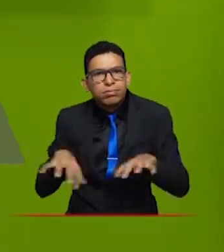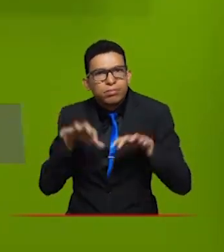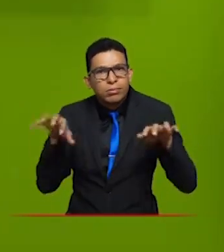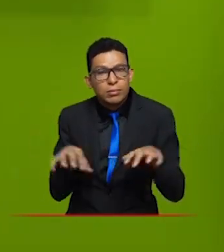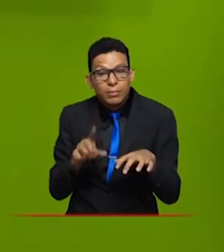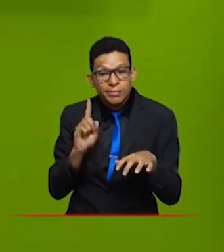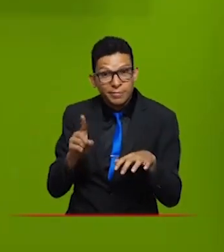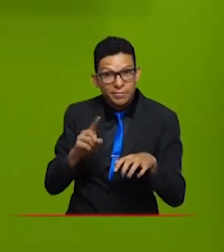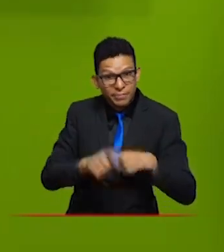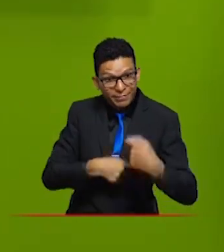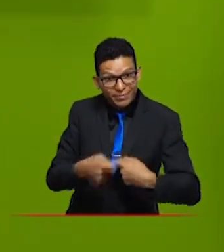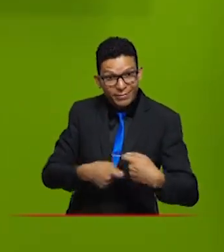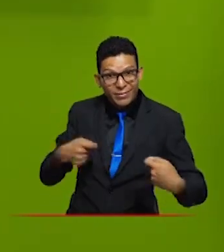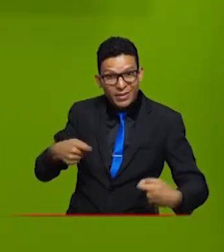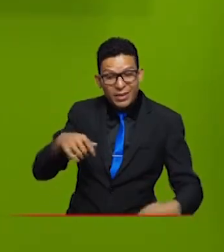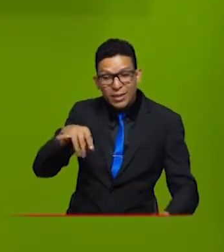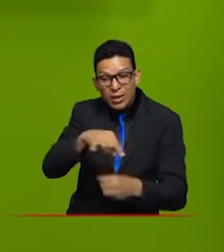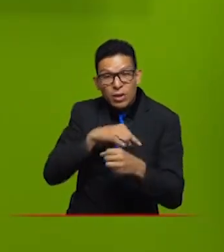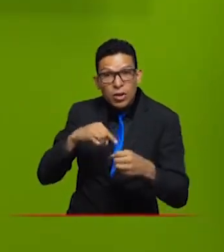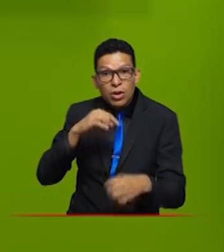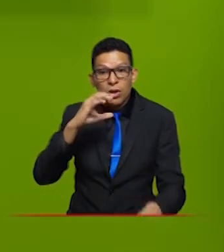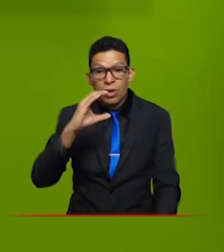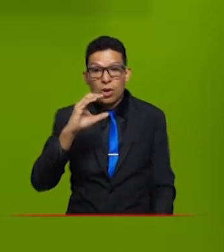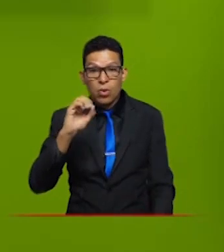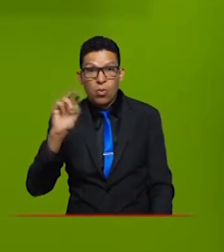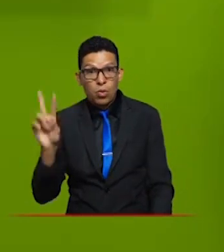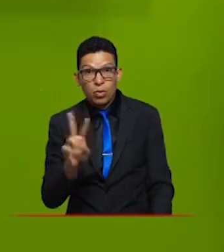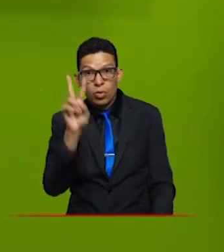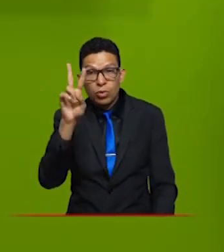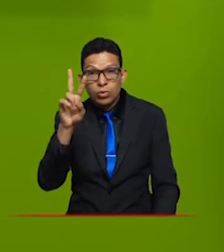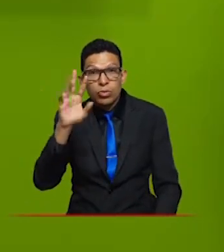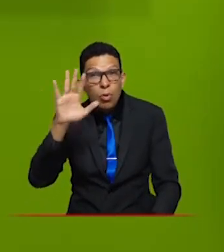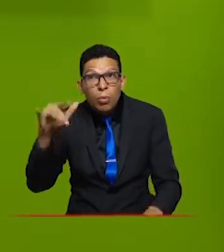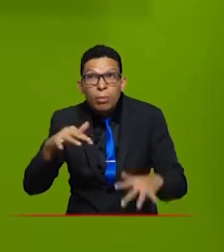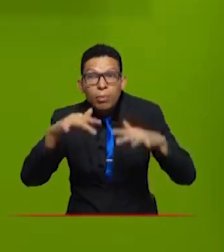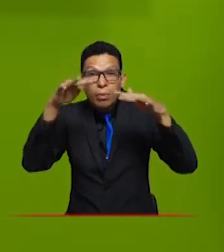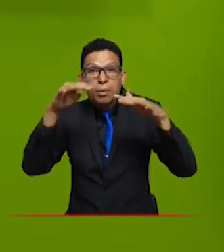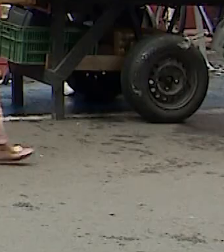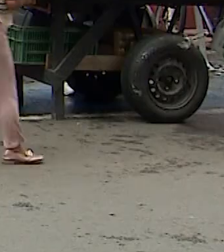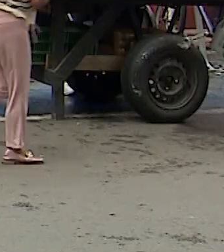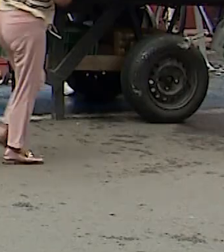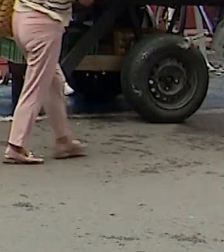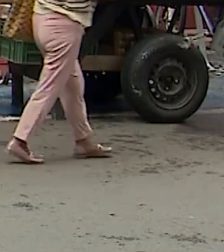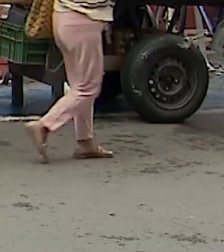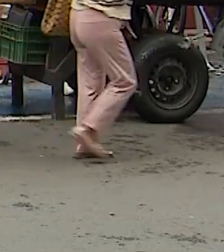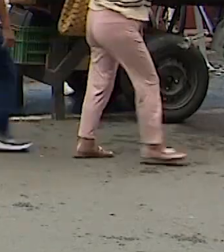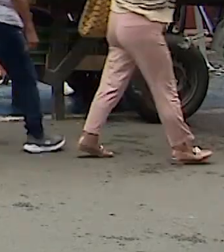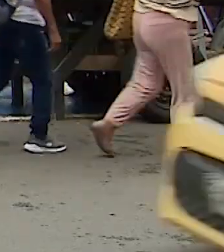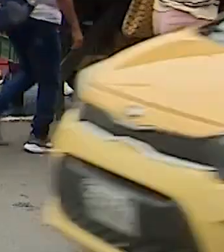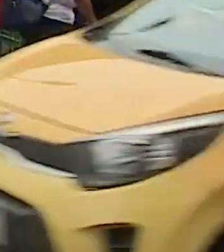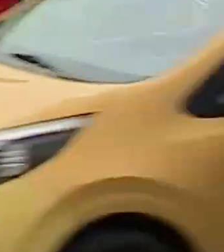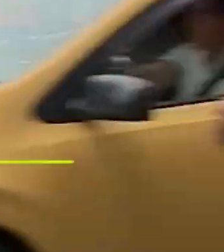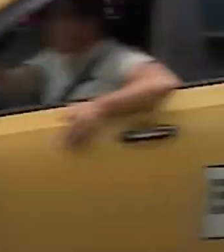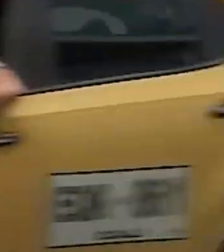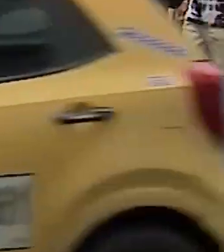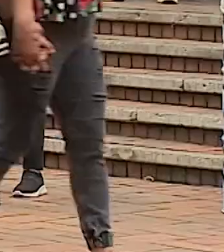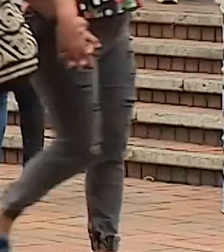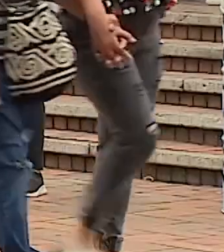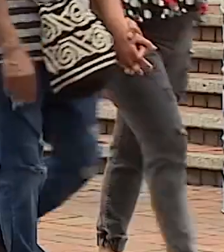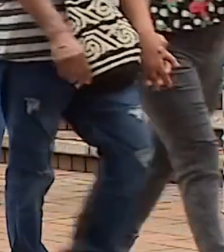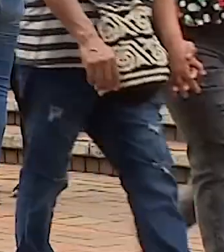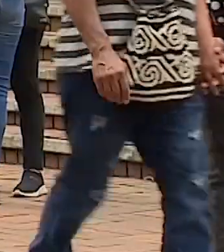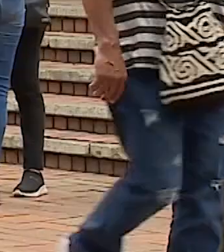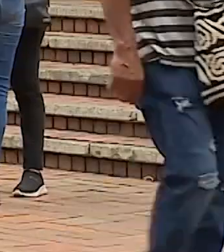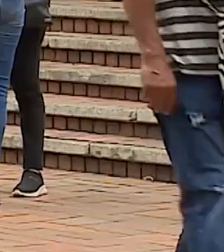plazoleta de San Francisco no dejó huella de carbono Aquí les contamos Cómo se compensó Como cada actividad del ser humano La